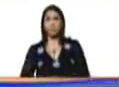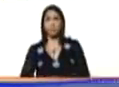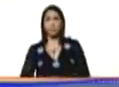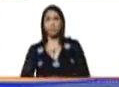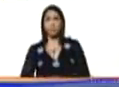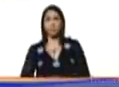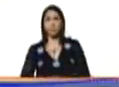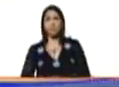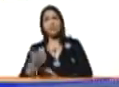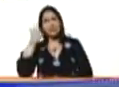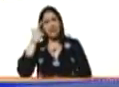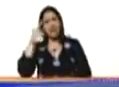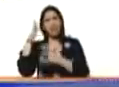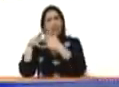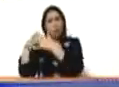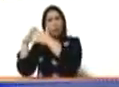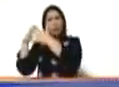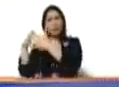Ya saben que